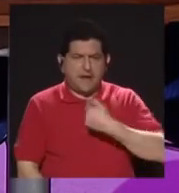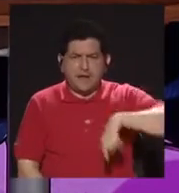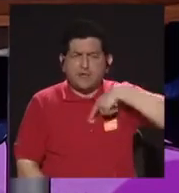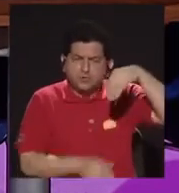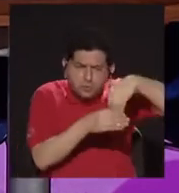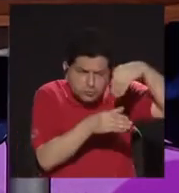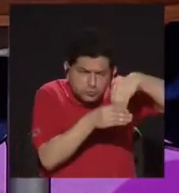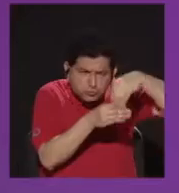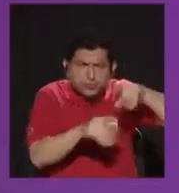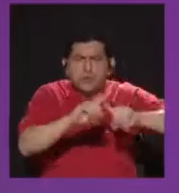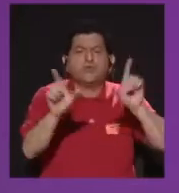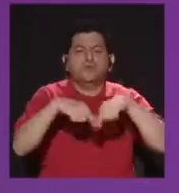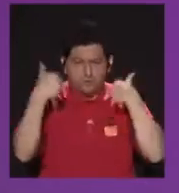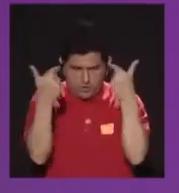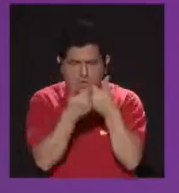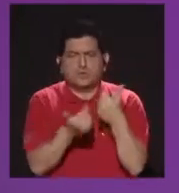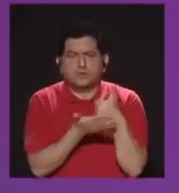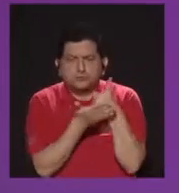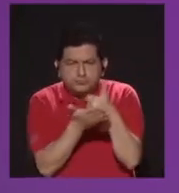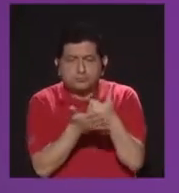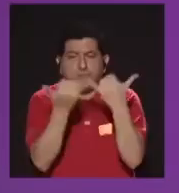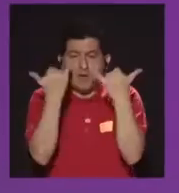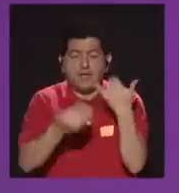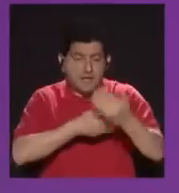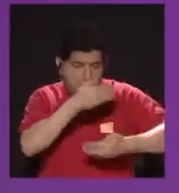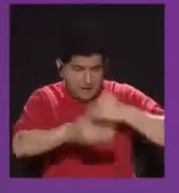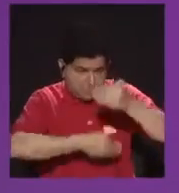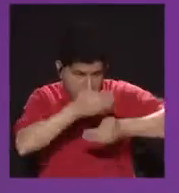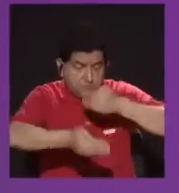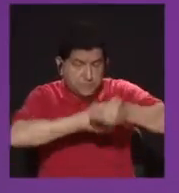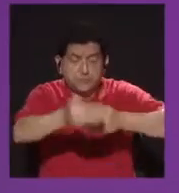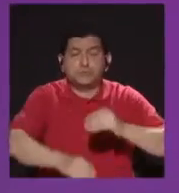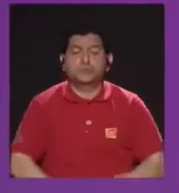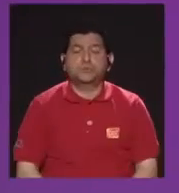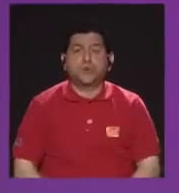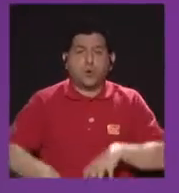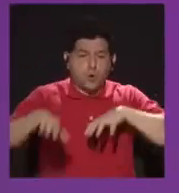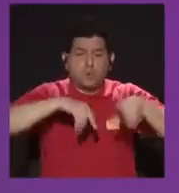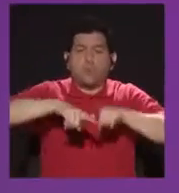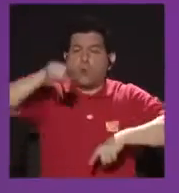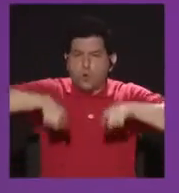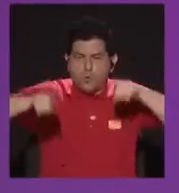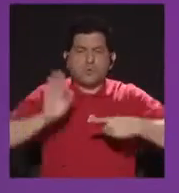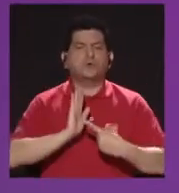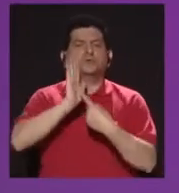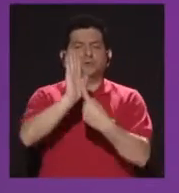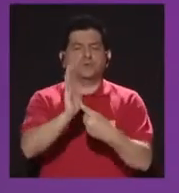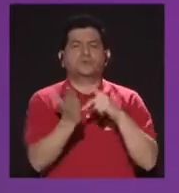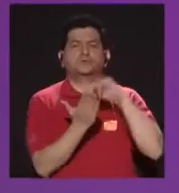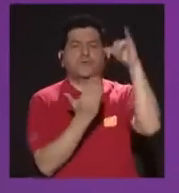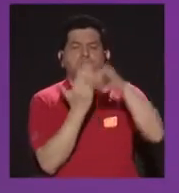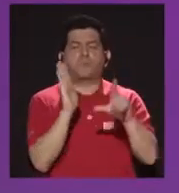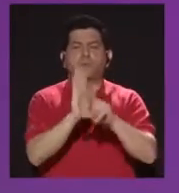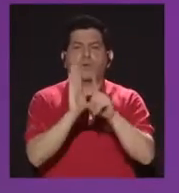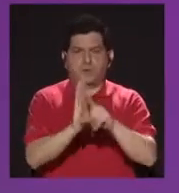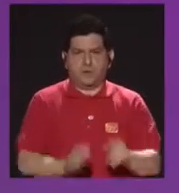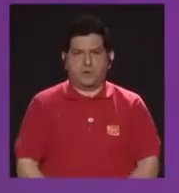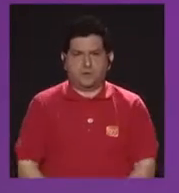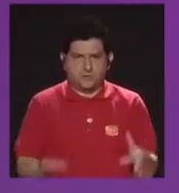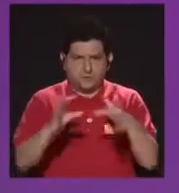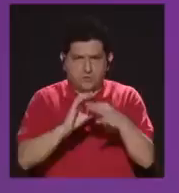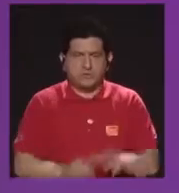aportes varias organizaciones y está ya caminando ahí el movimiento diversidad ha presentado proyectos de ley sobre el